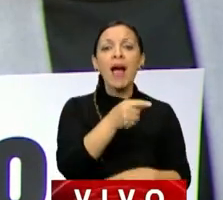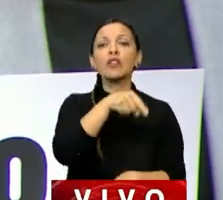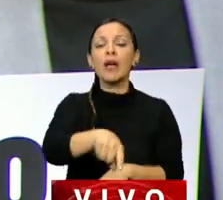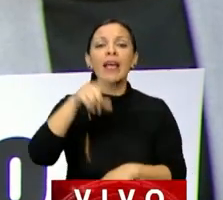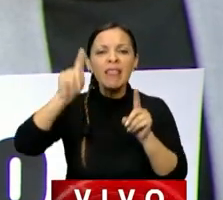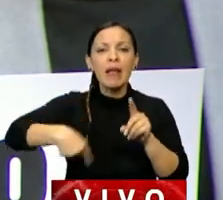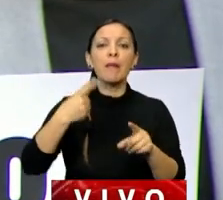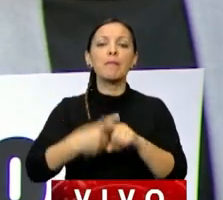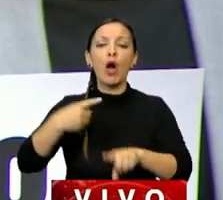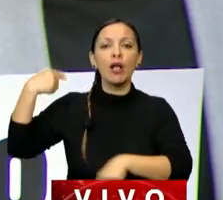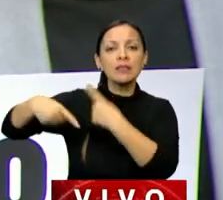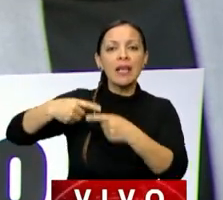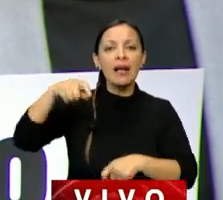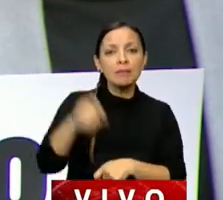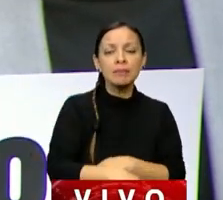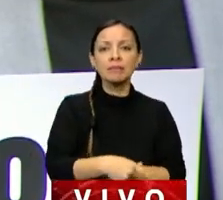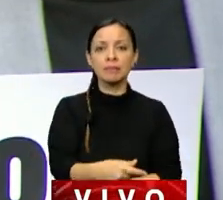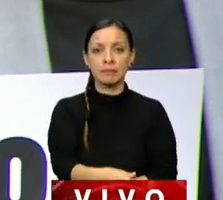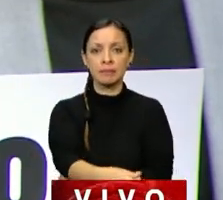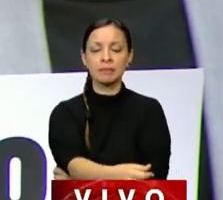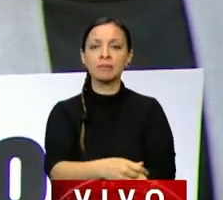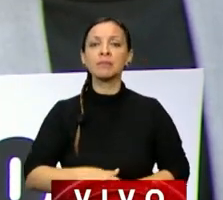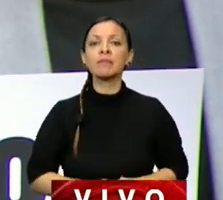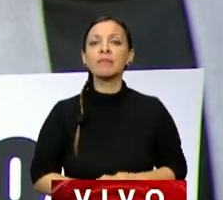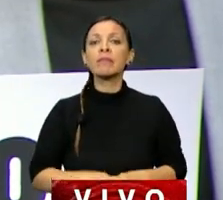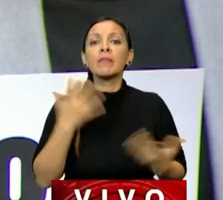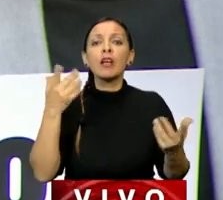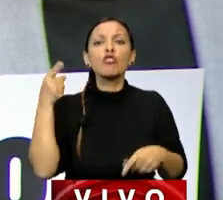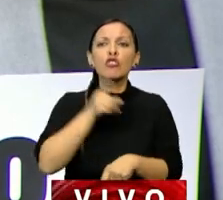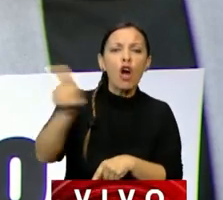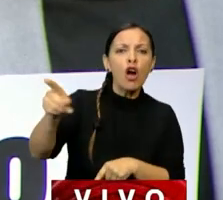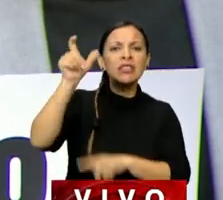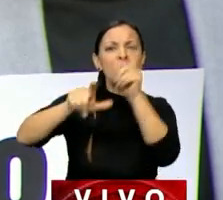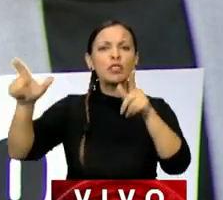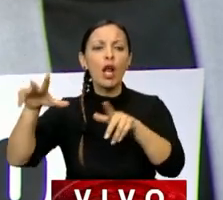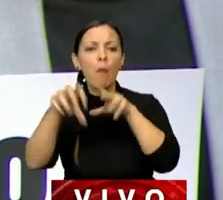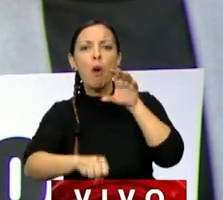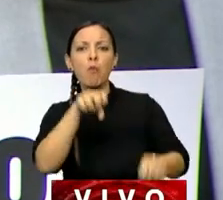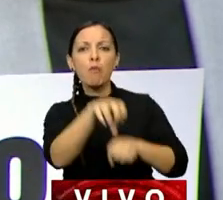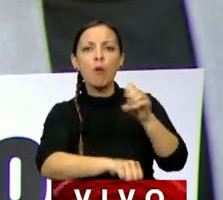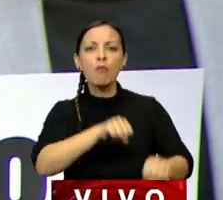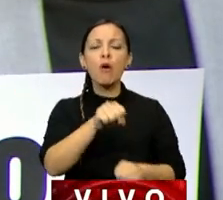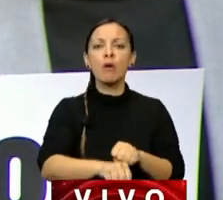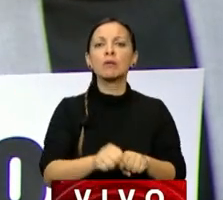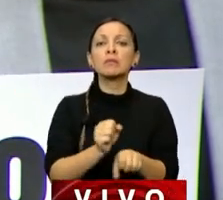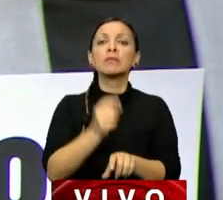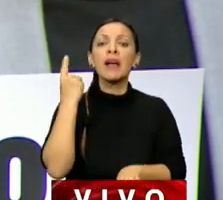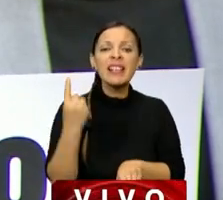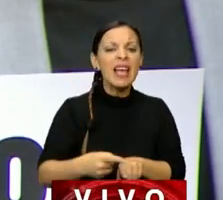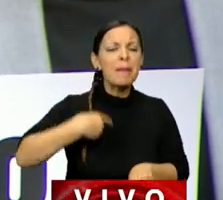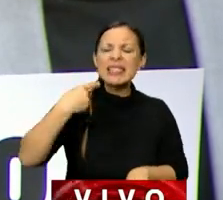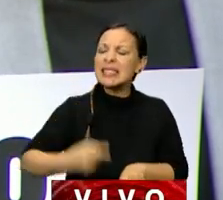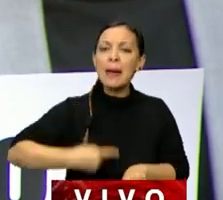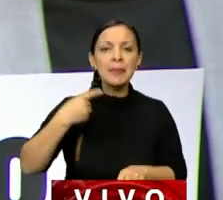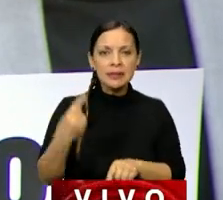los originarios contra los conquistadores y colonizadores, y es cada